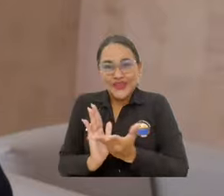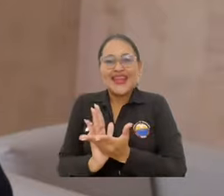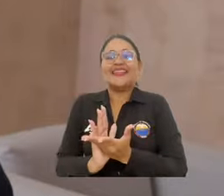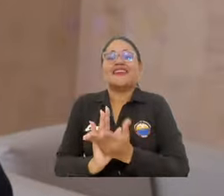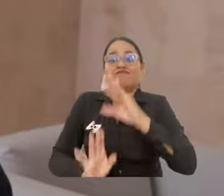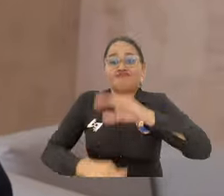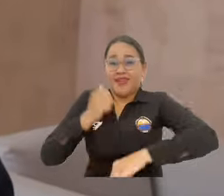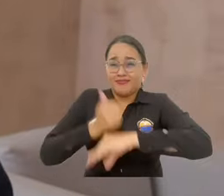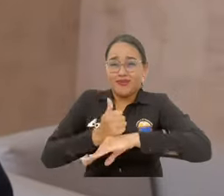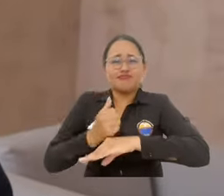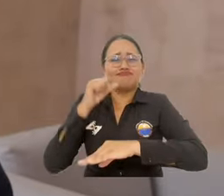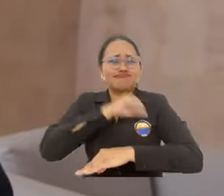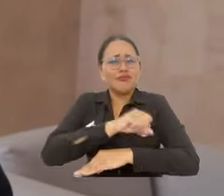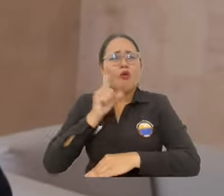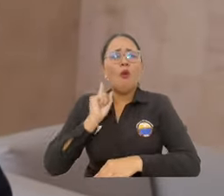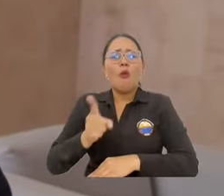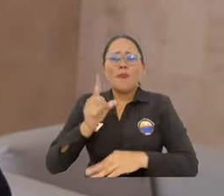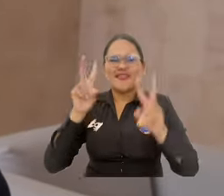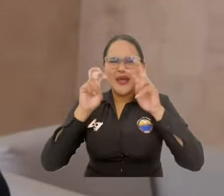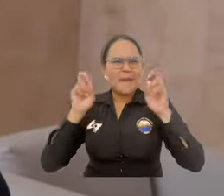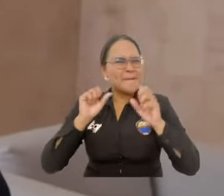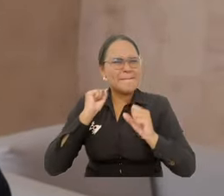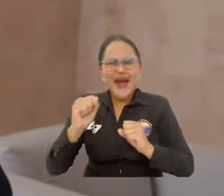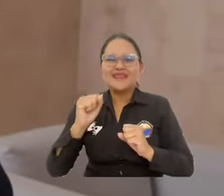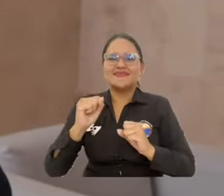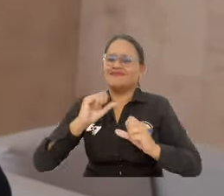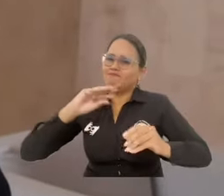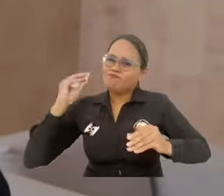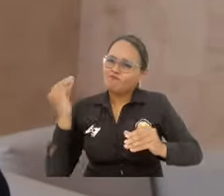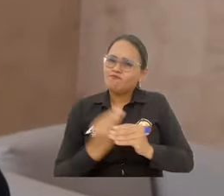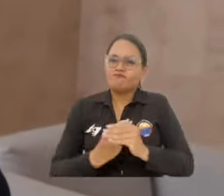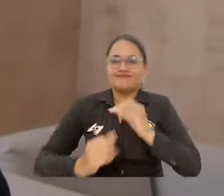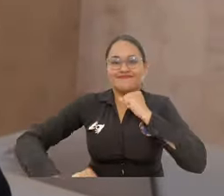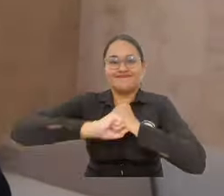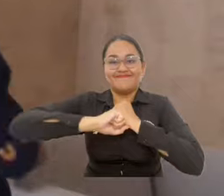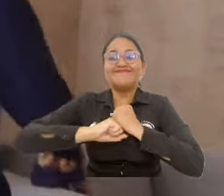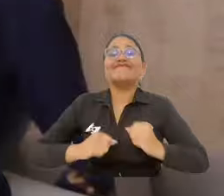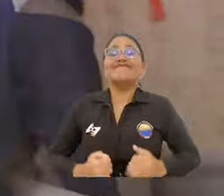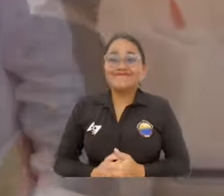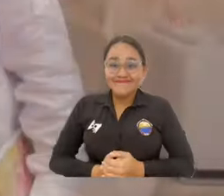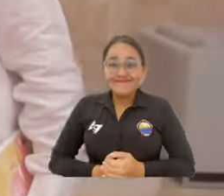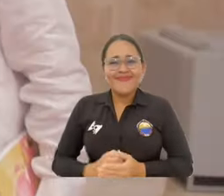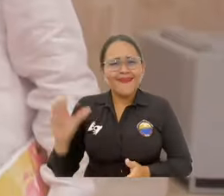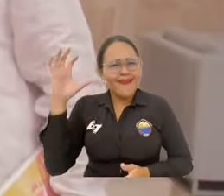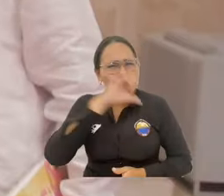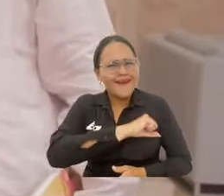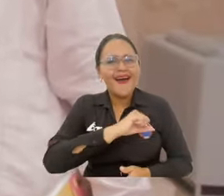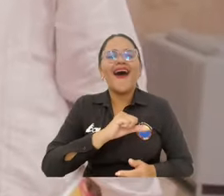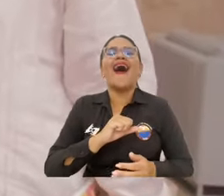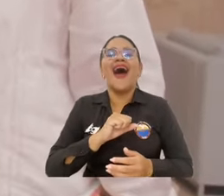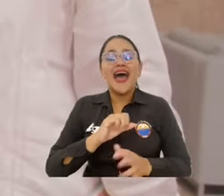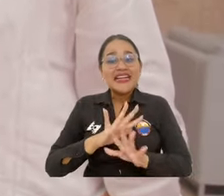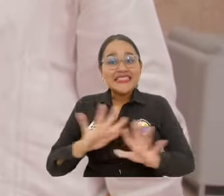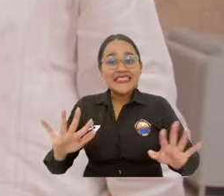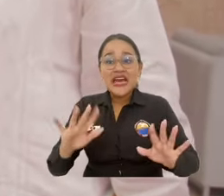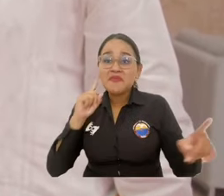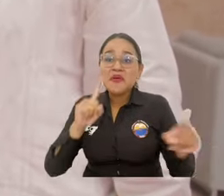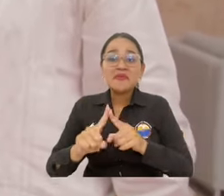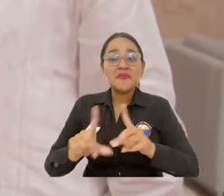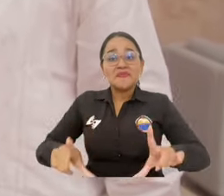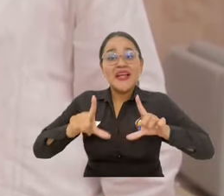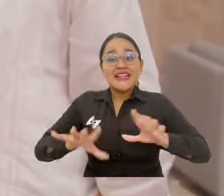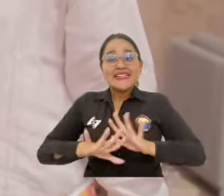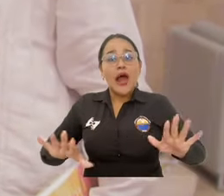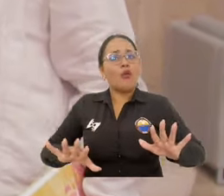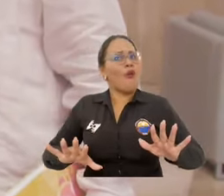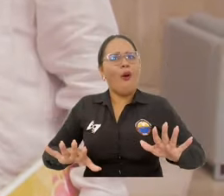Desarrollo Estudiantil, al rector Pablo Vera por la política de inclusión. Un logro que simboliza mucho más que el fin